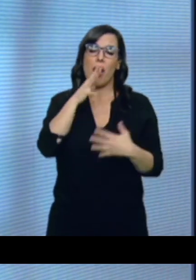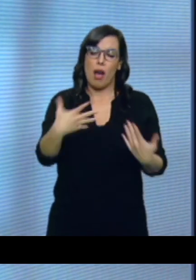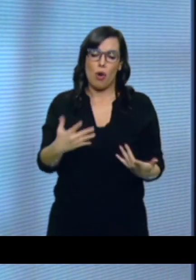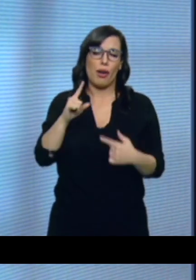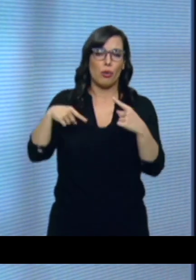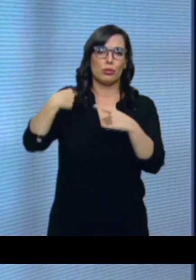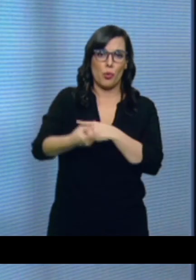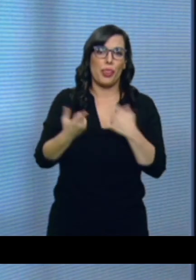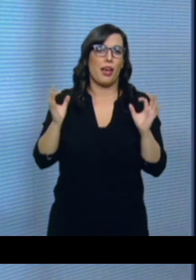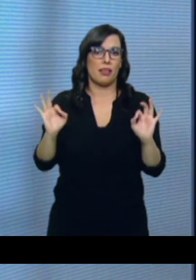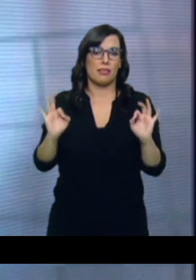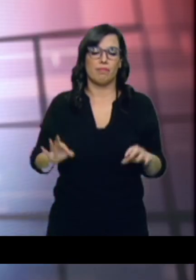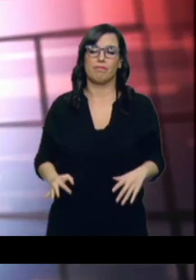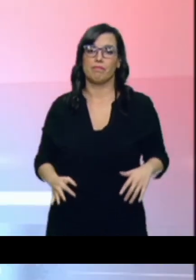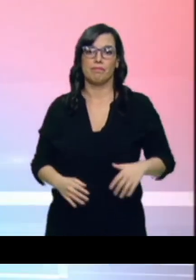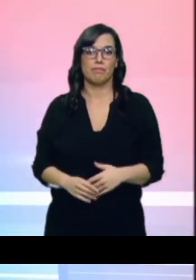las consecuencias.